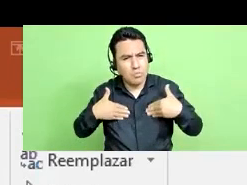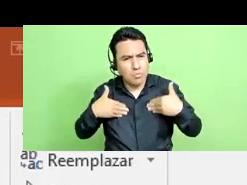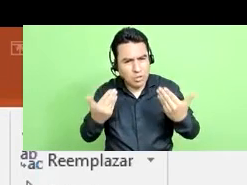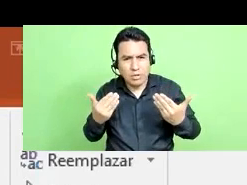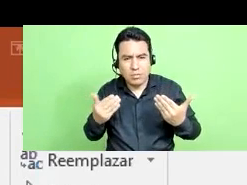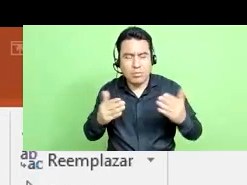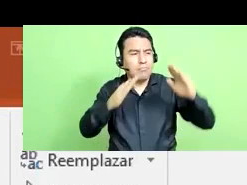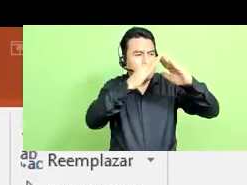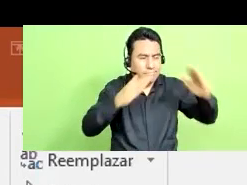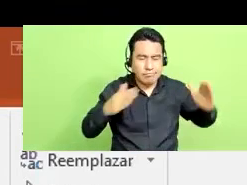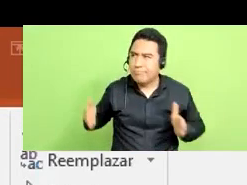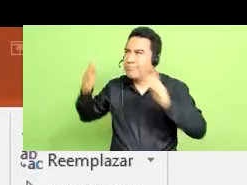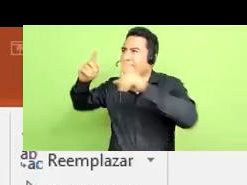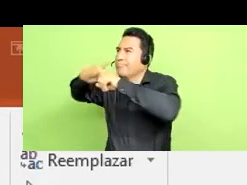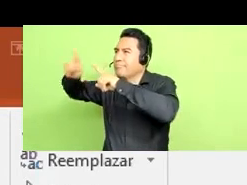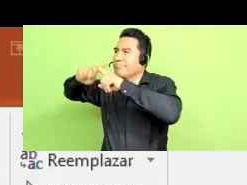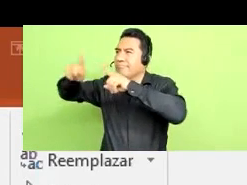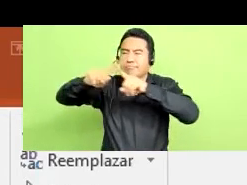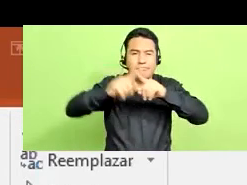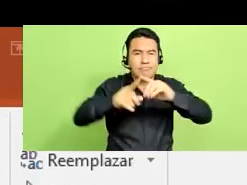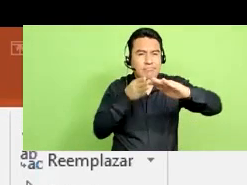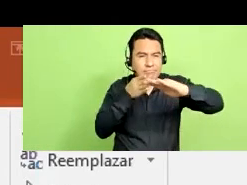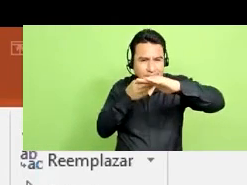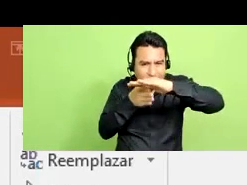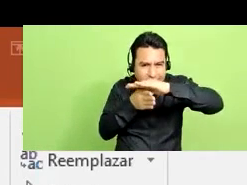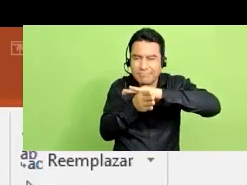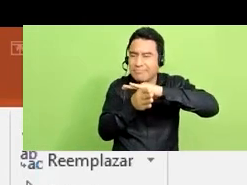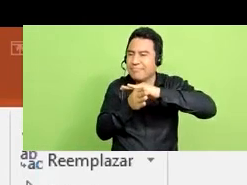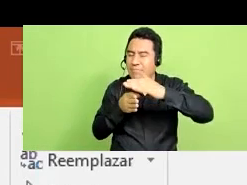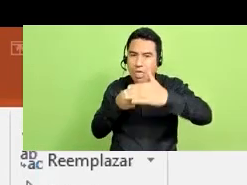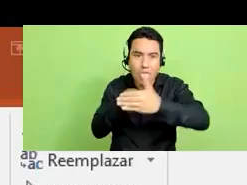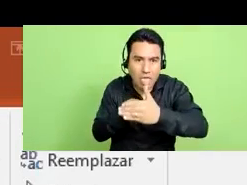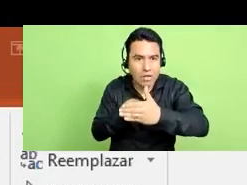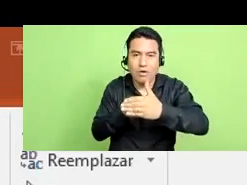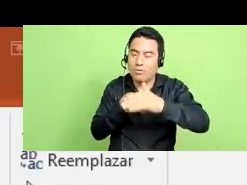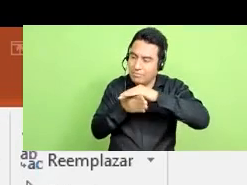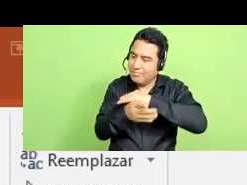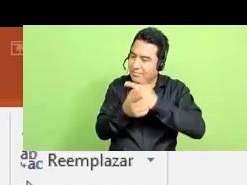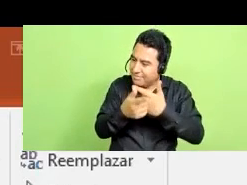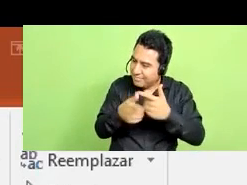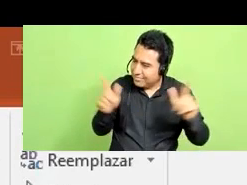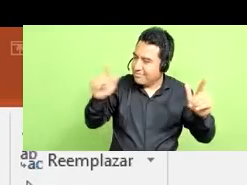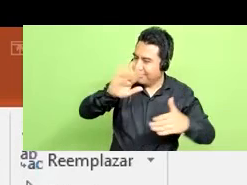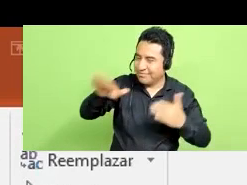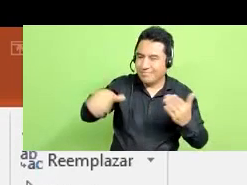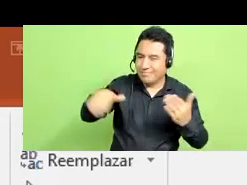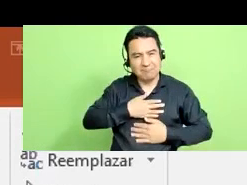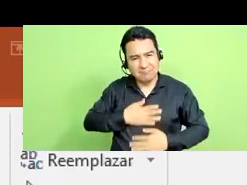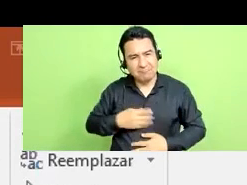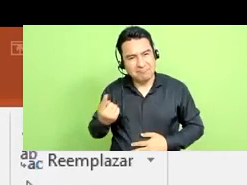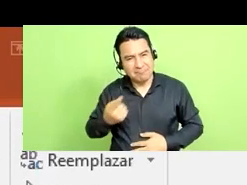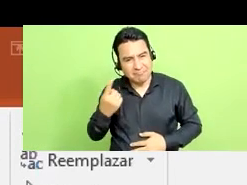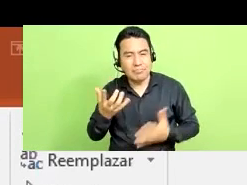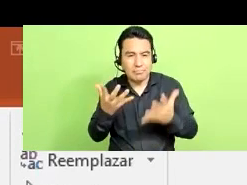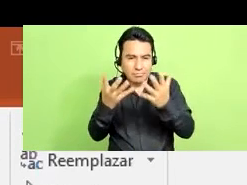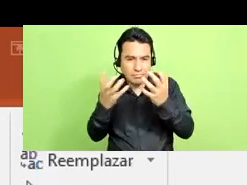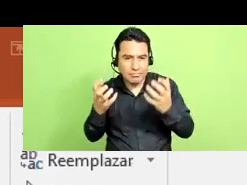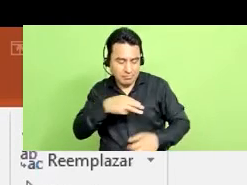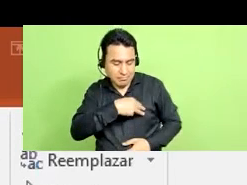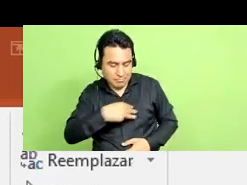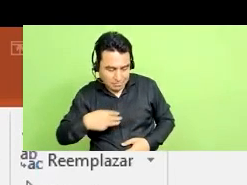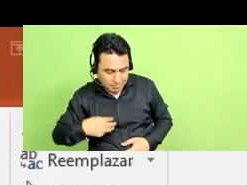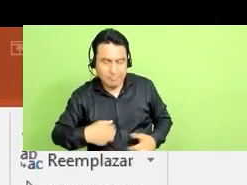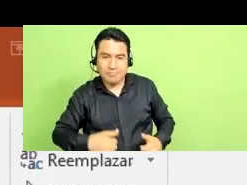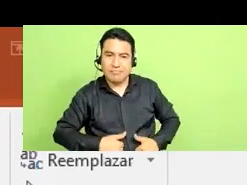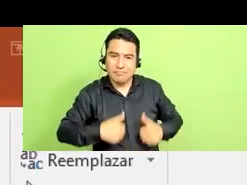sitios más accesibles un ambiente más accesible y eso es lo que queremos está gestión del ministerio de vivienda construcción y